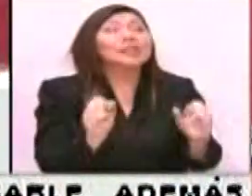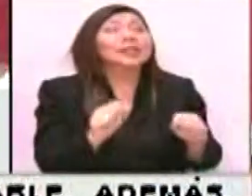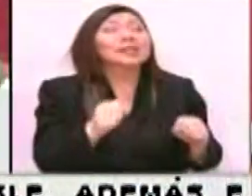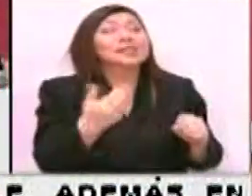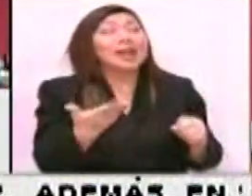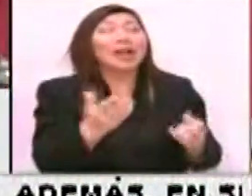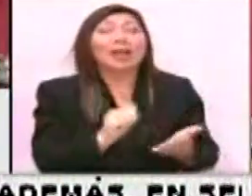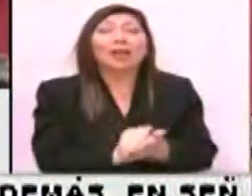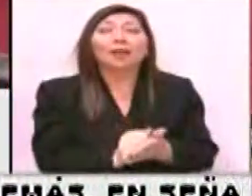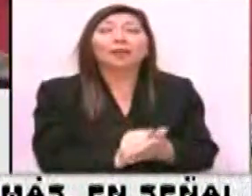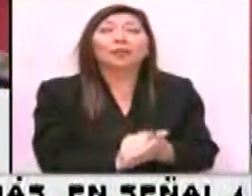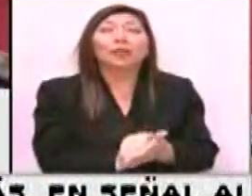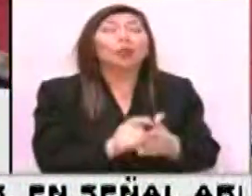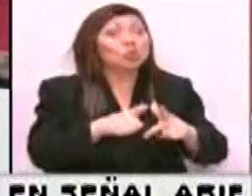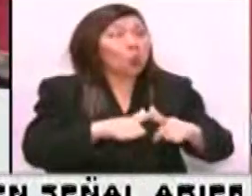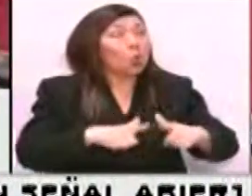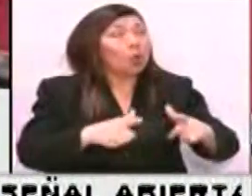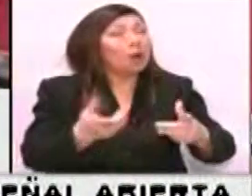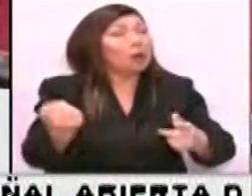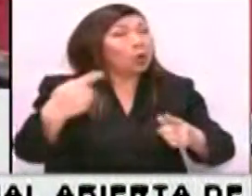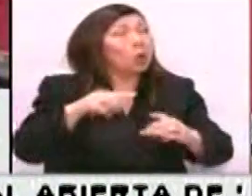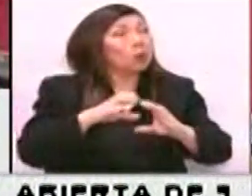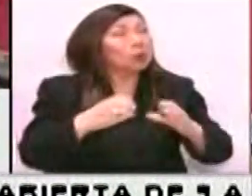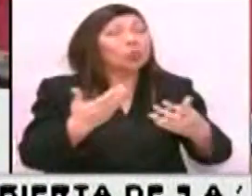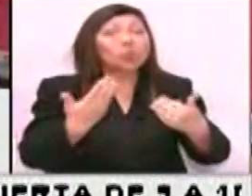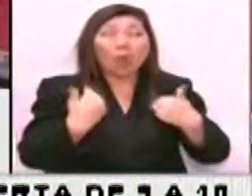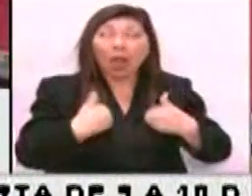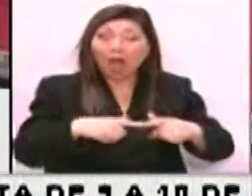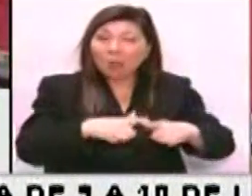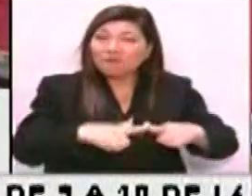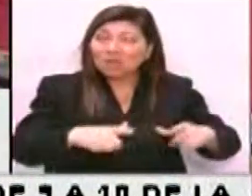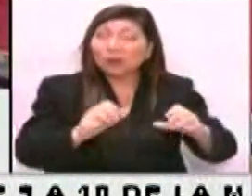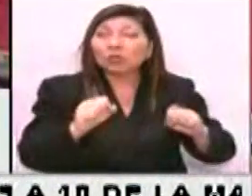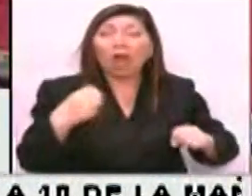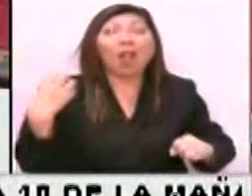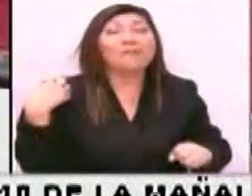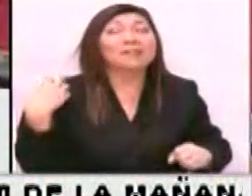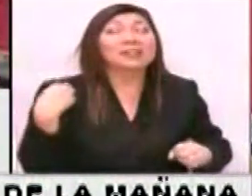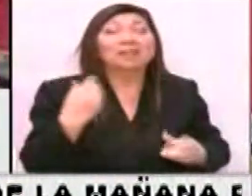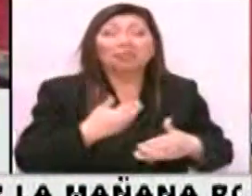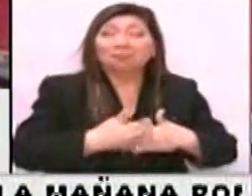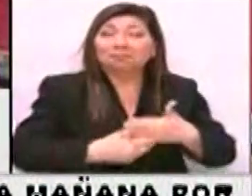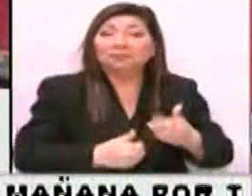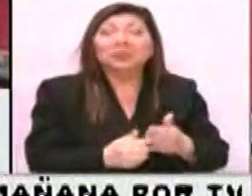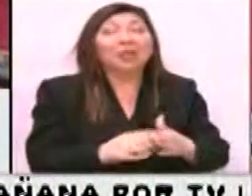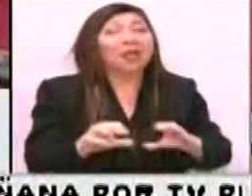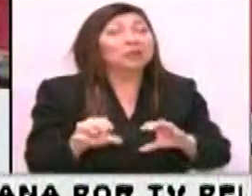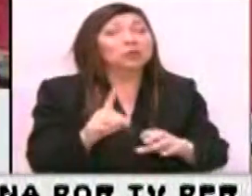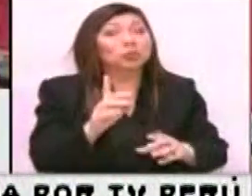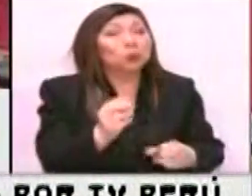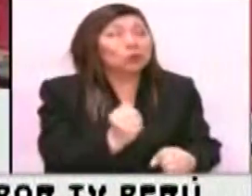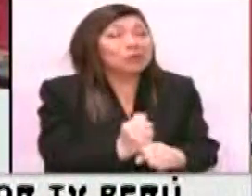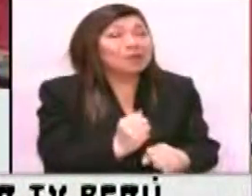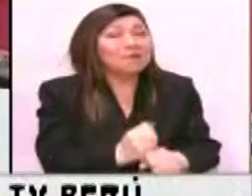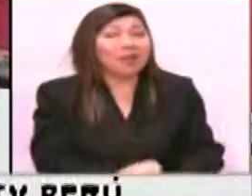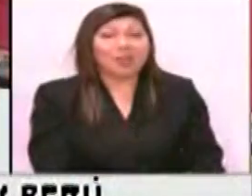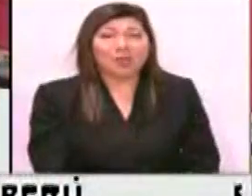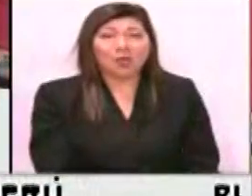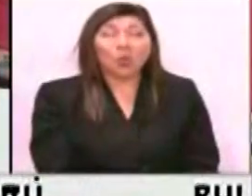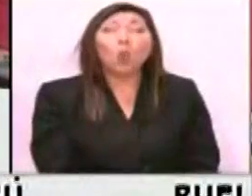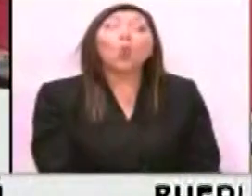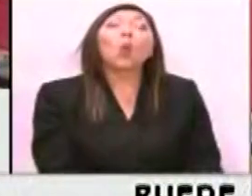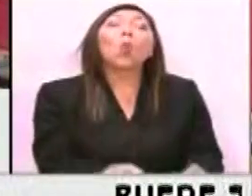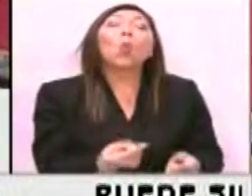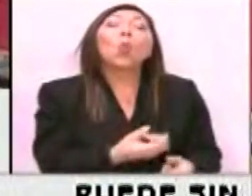habían en su estudio y regresaron a su estudio y efectivamente siguieron ejerciendo su trabajo.